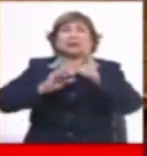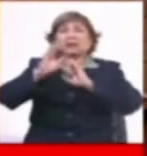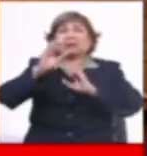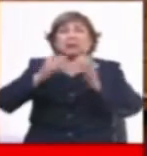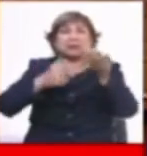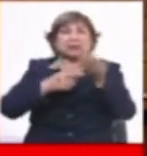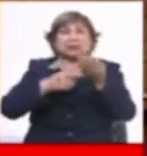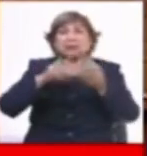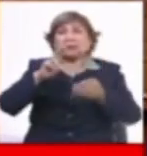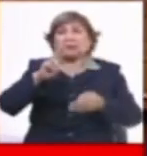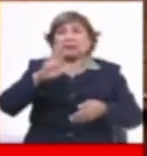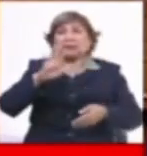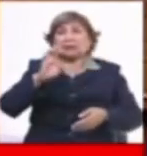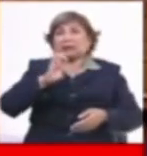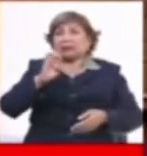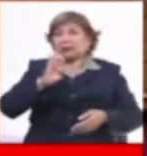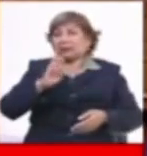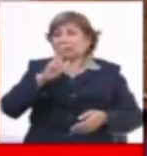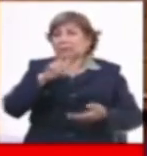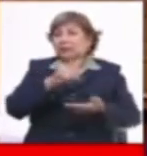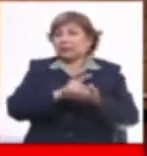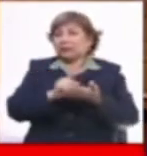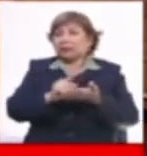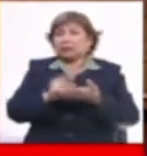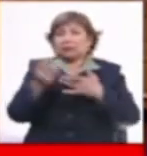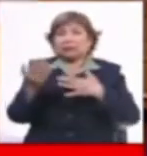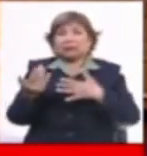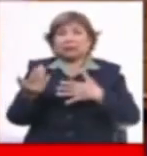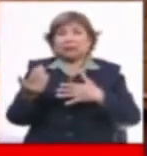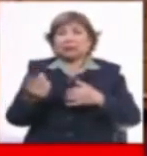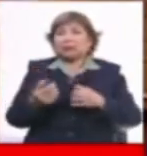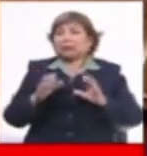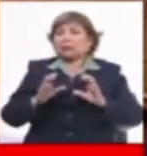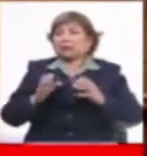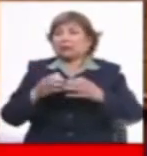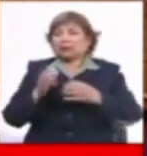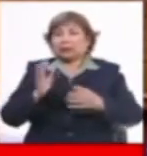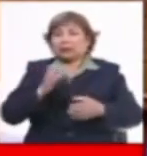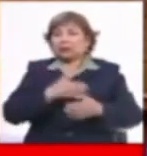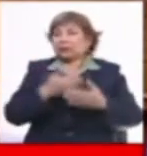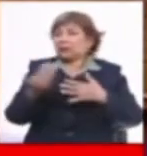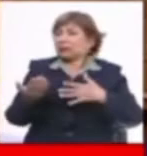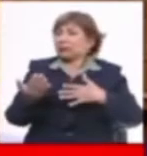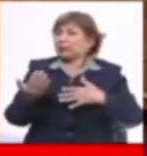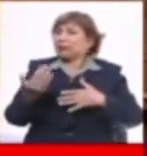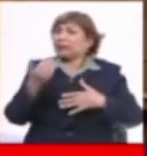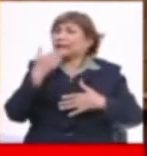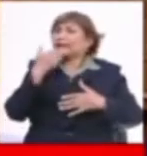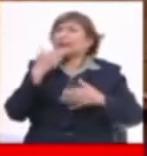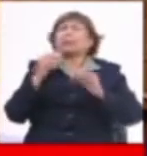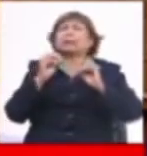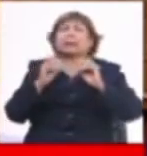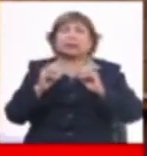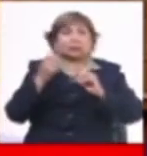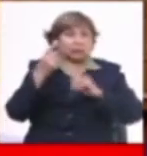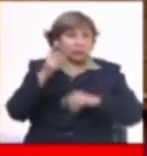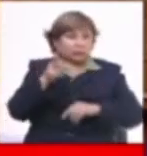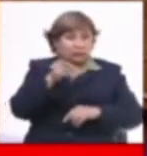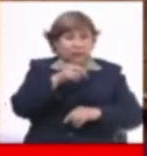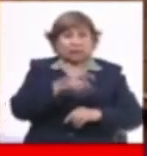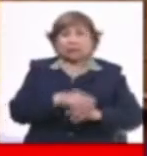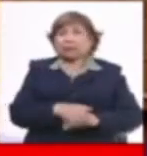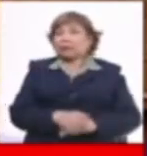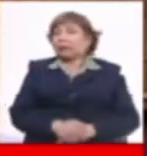tecnología desde el 25 de enero y han pasado tres semanas nos estamos esperando el congreso que se está esperando quién debe poner la prioridad supongo que